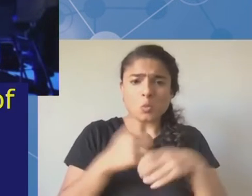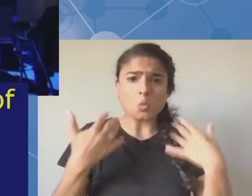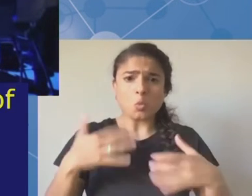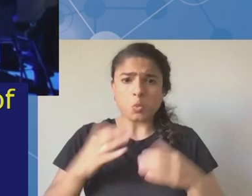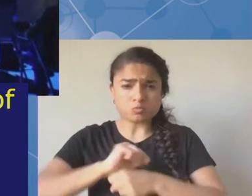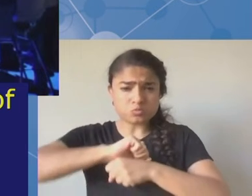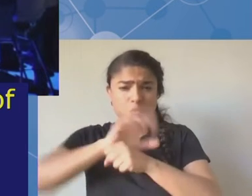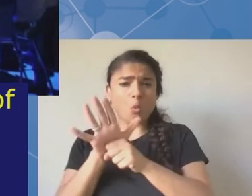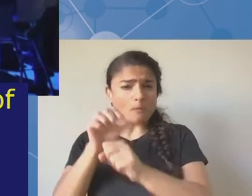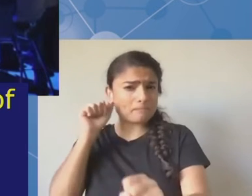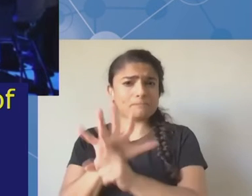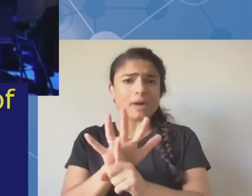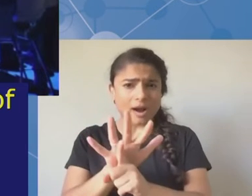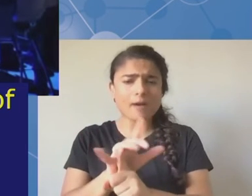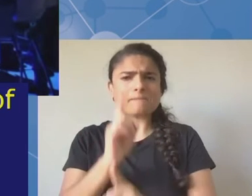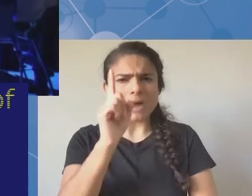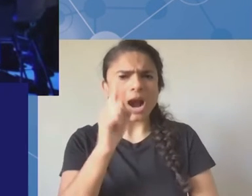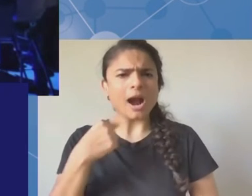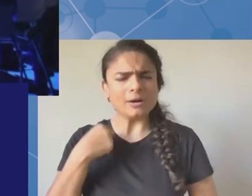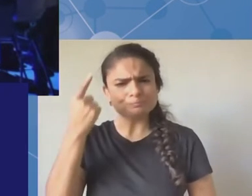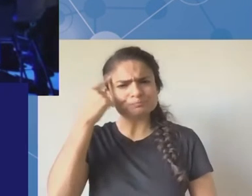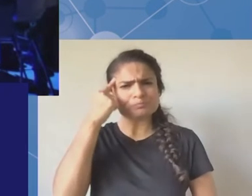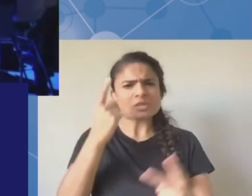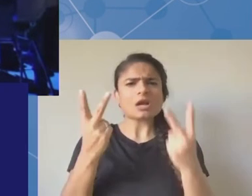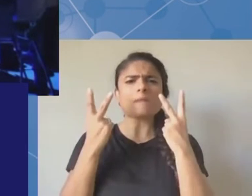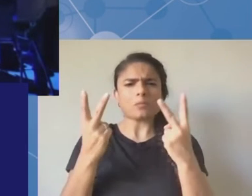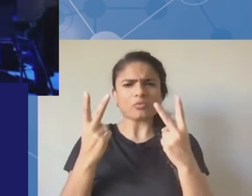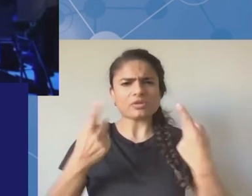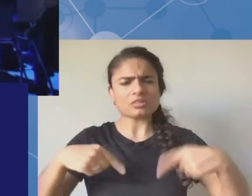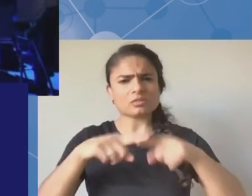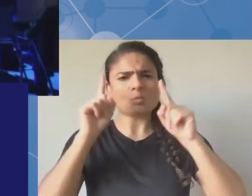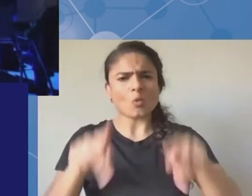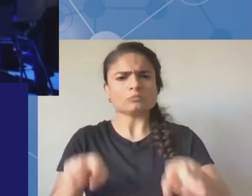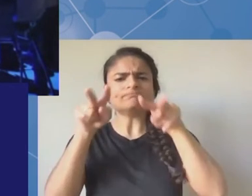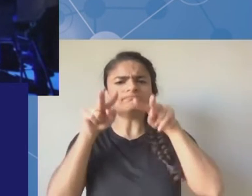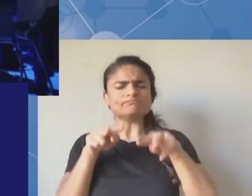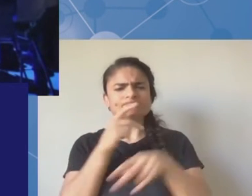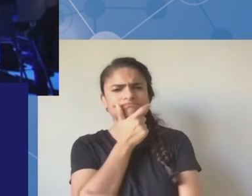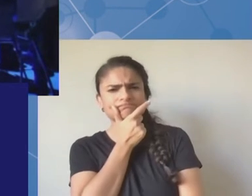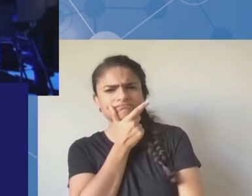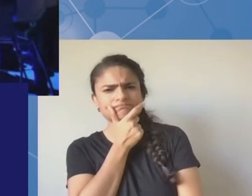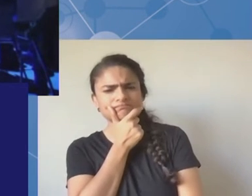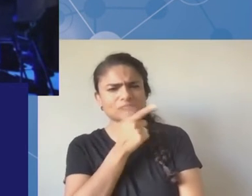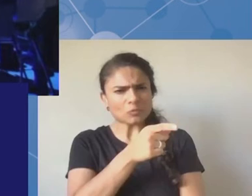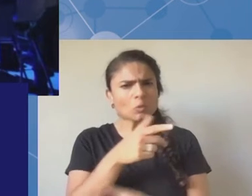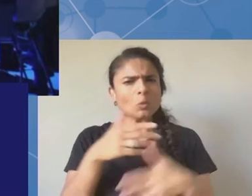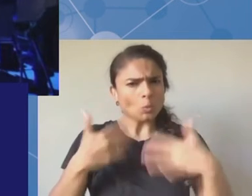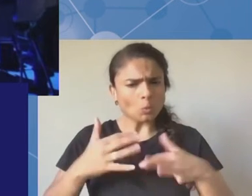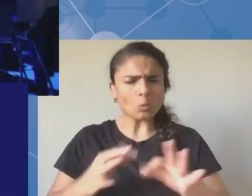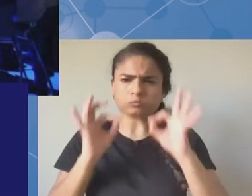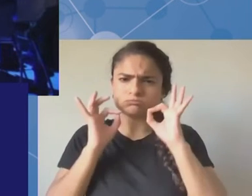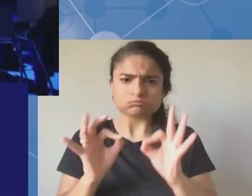las iniciativas NRI para aumentar la conectividad entre los